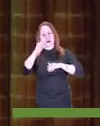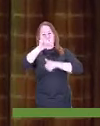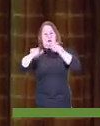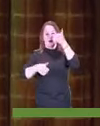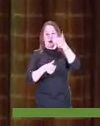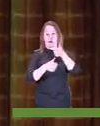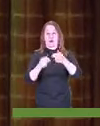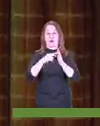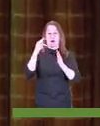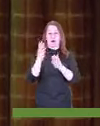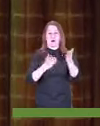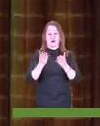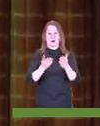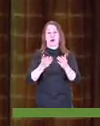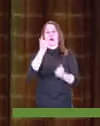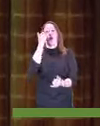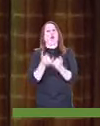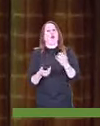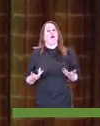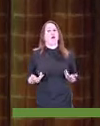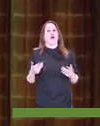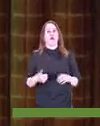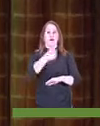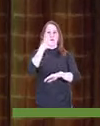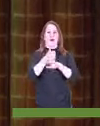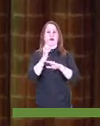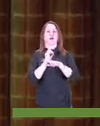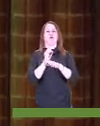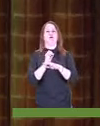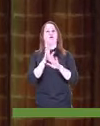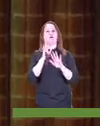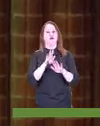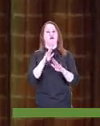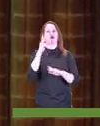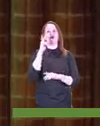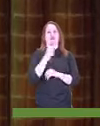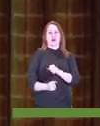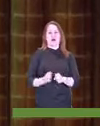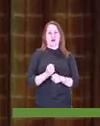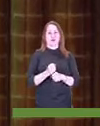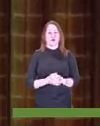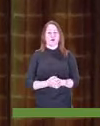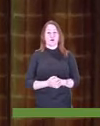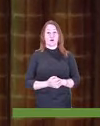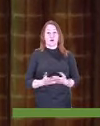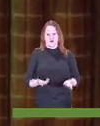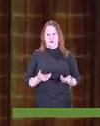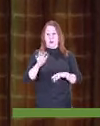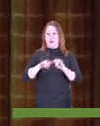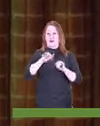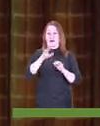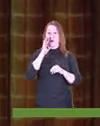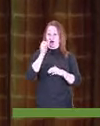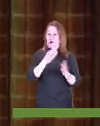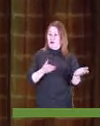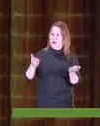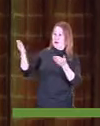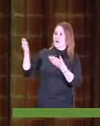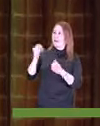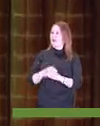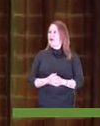y finalmente se desempeñó como gerente de la organización durante 2 años. Secretario Felipe Ramírez,